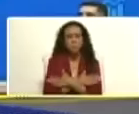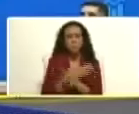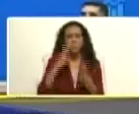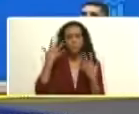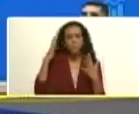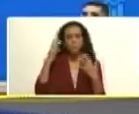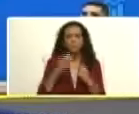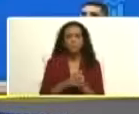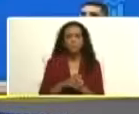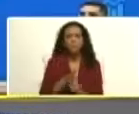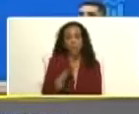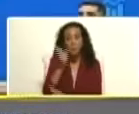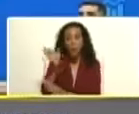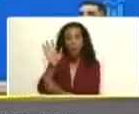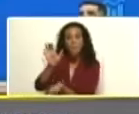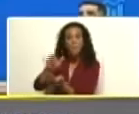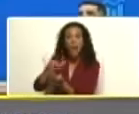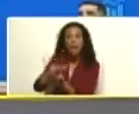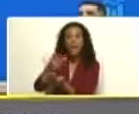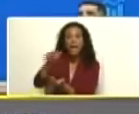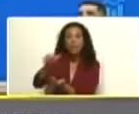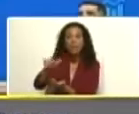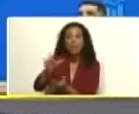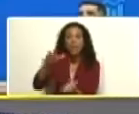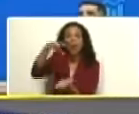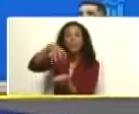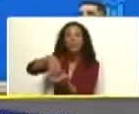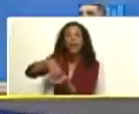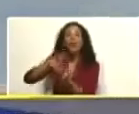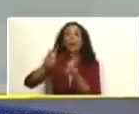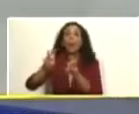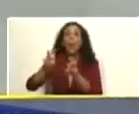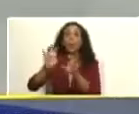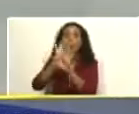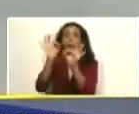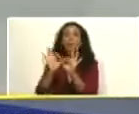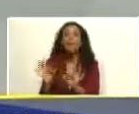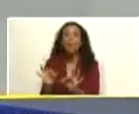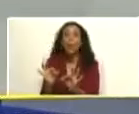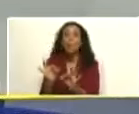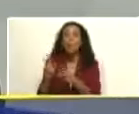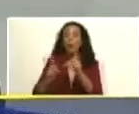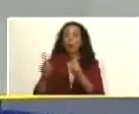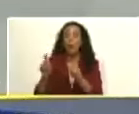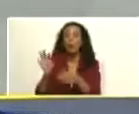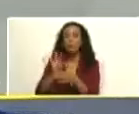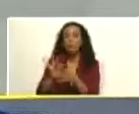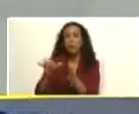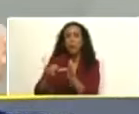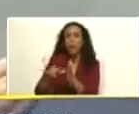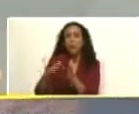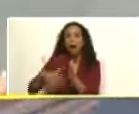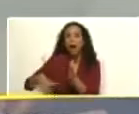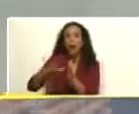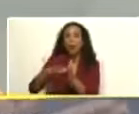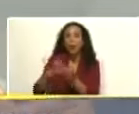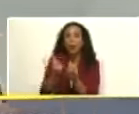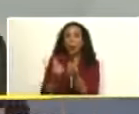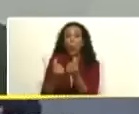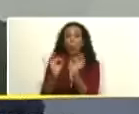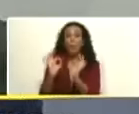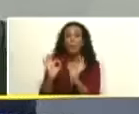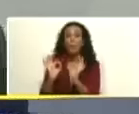Vamos a Margarita. Margarita viene de una experiencia como zona franca, ahora pasa a zona